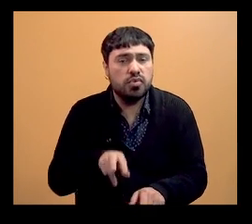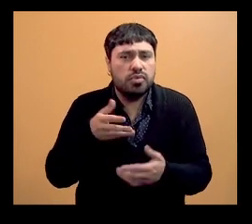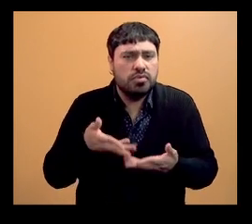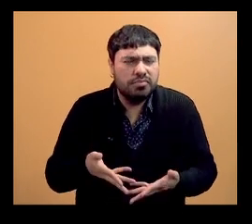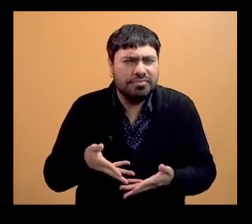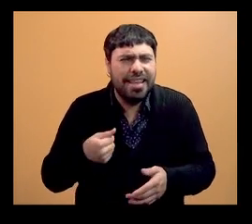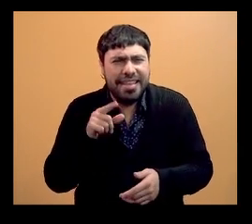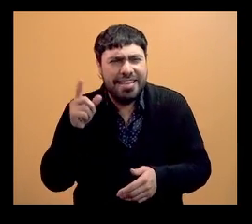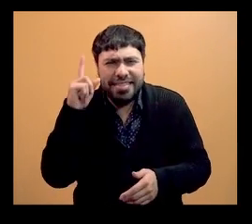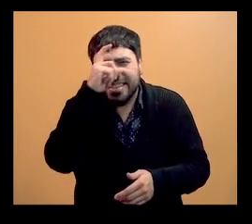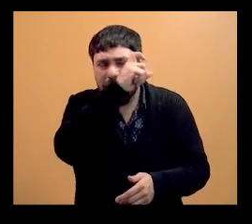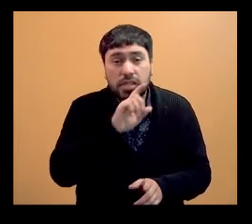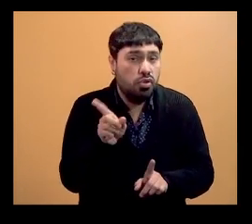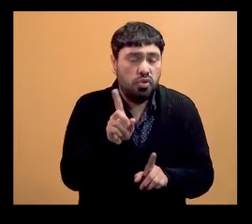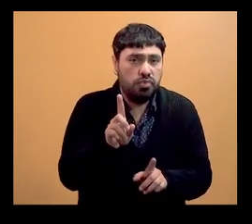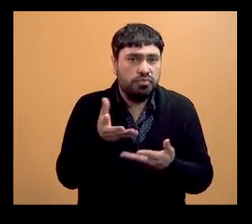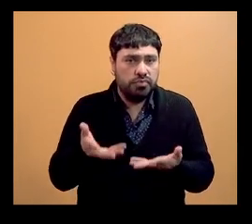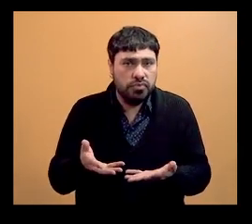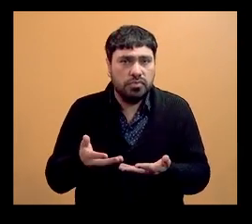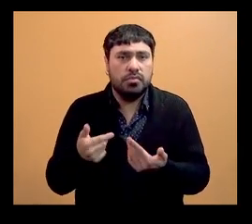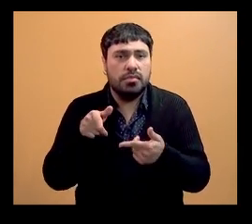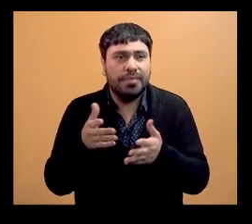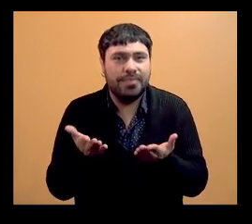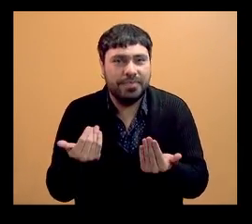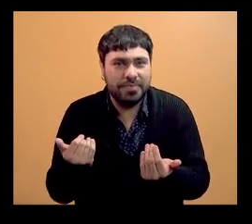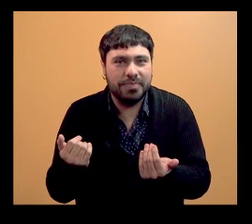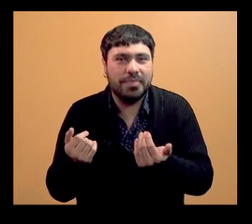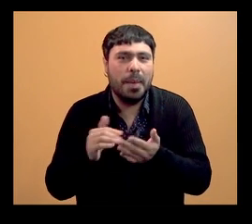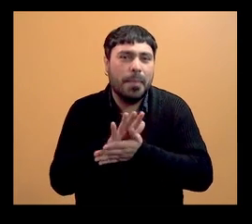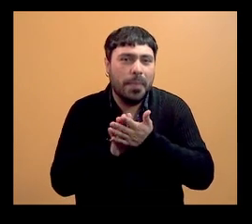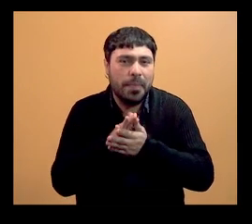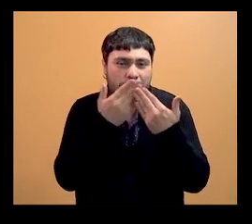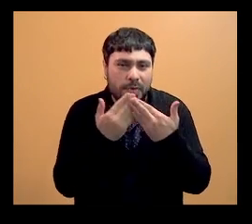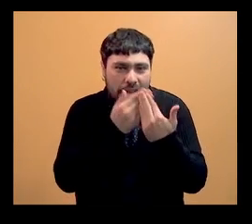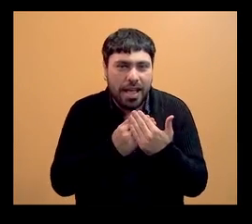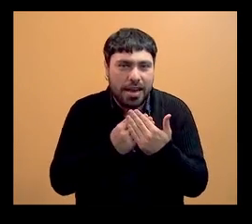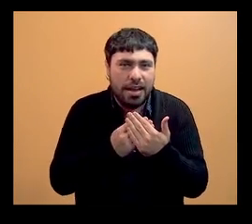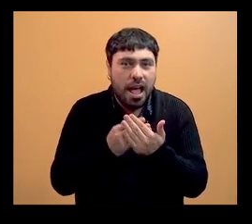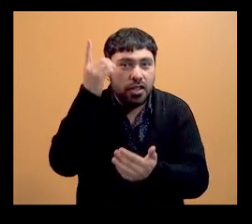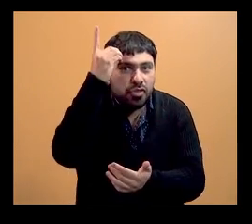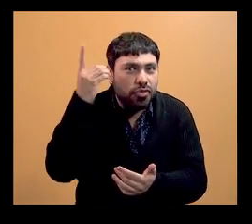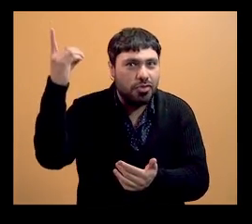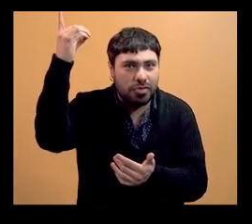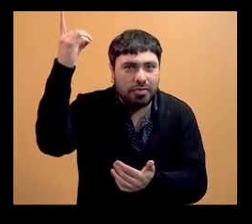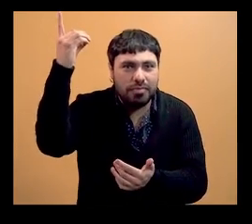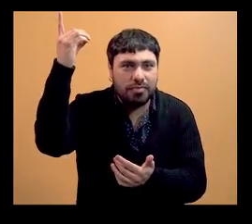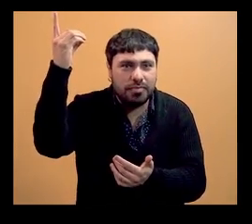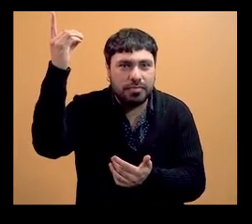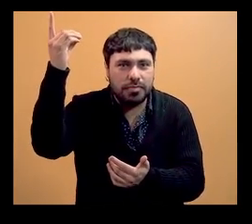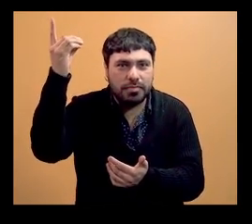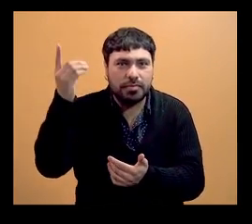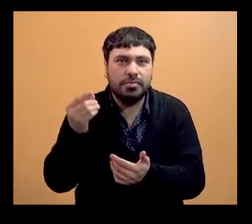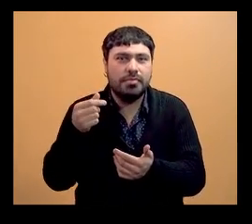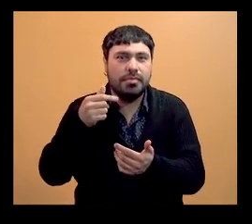doctorado se puede llegar a ellos, porque finalmente NASA trabaja con universidades, la pega la hacen universidades y ahí uno puede intervenir con mucho mayor